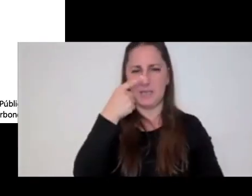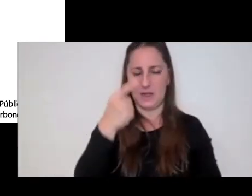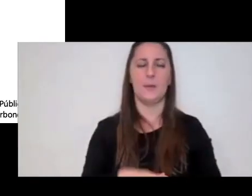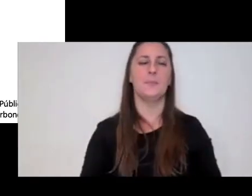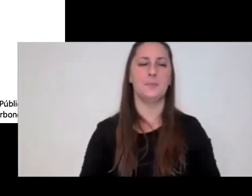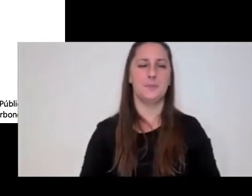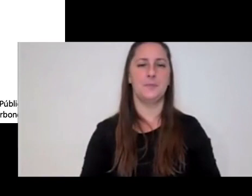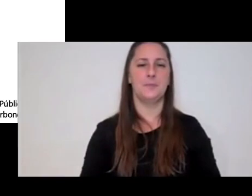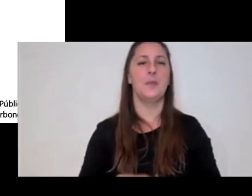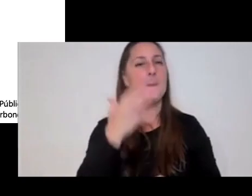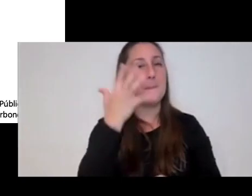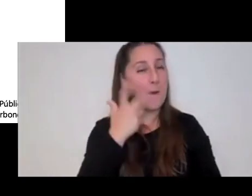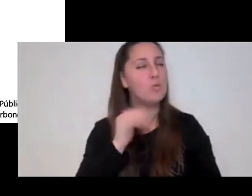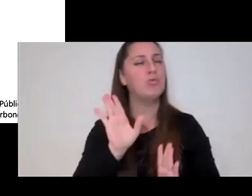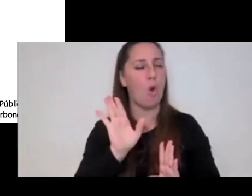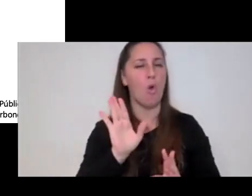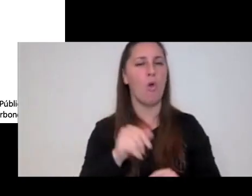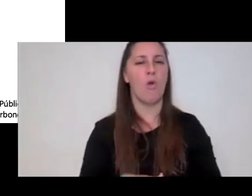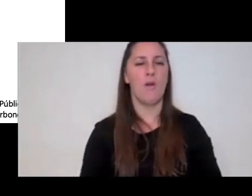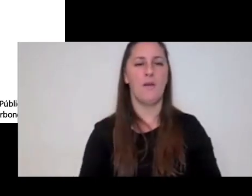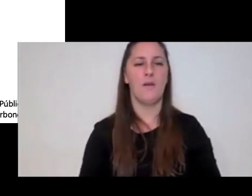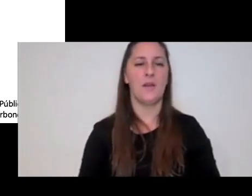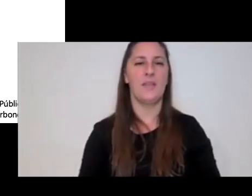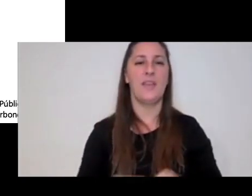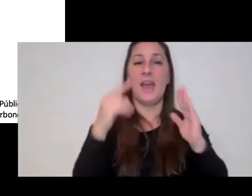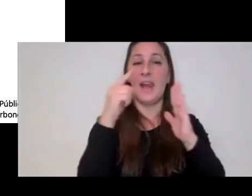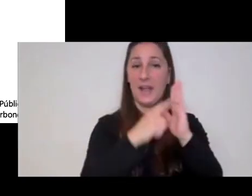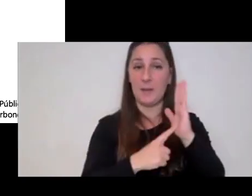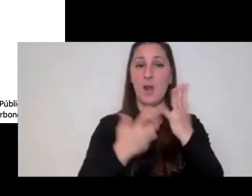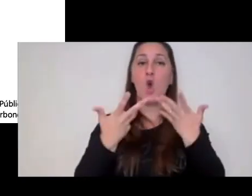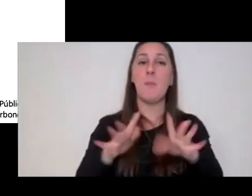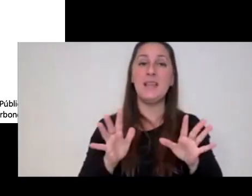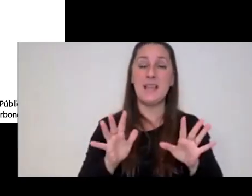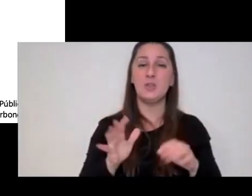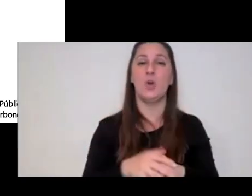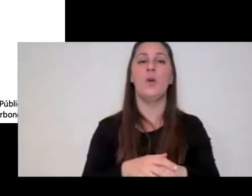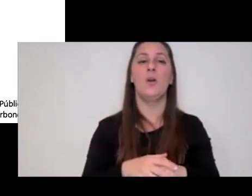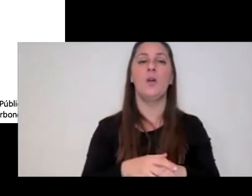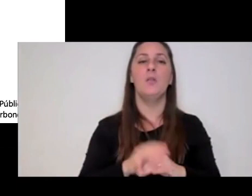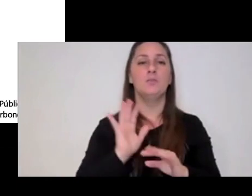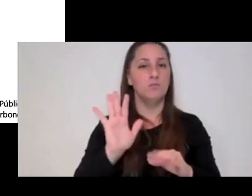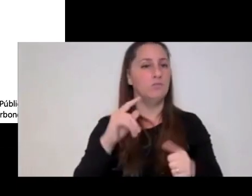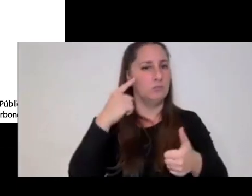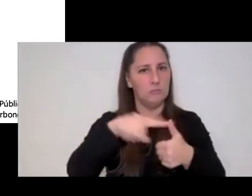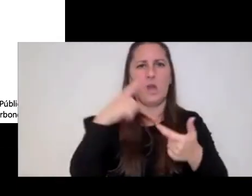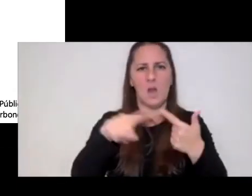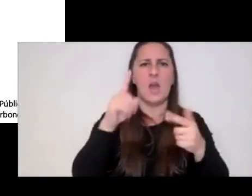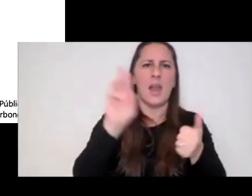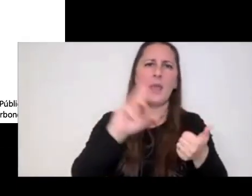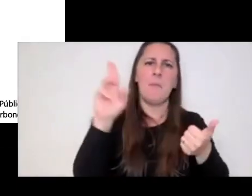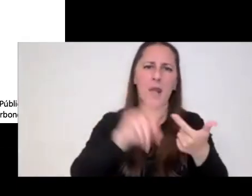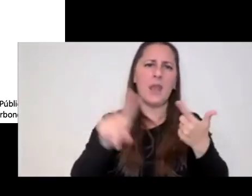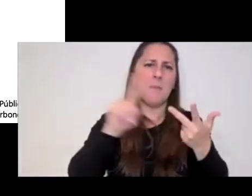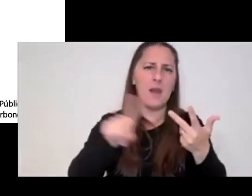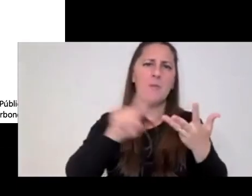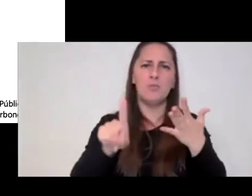gustó de este régimen de normalización es que, bueno, claramente tuvimos tantos regímenes en Argentina que de alguna forma el